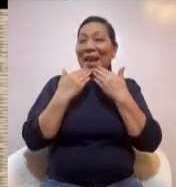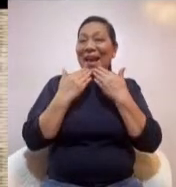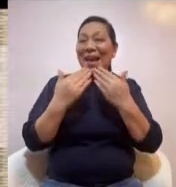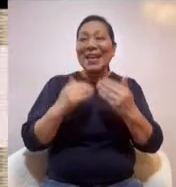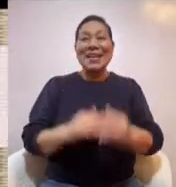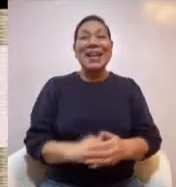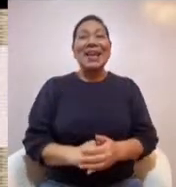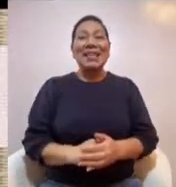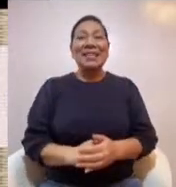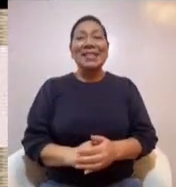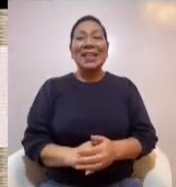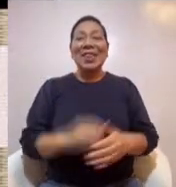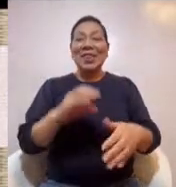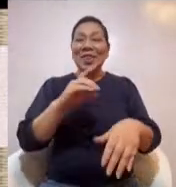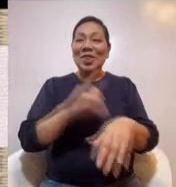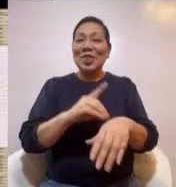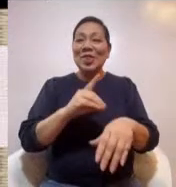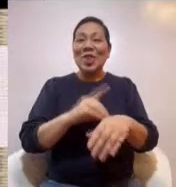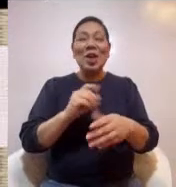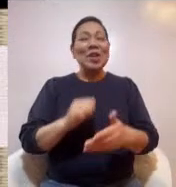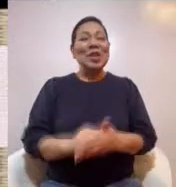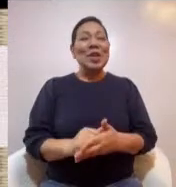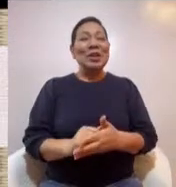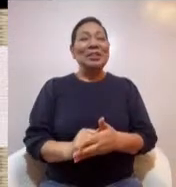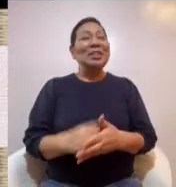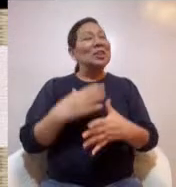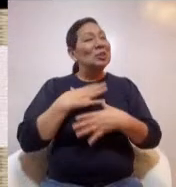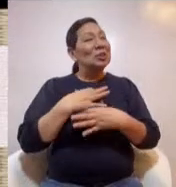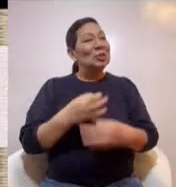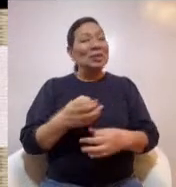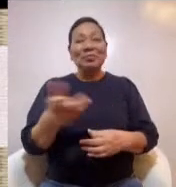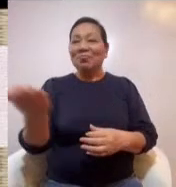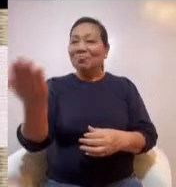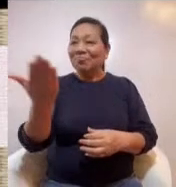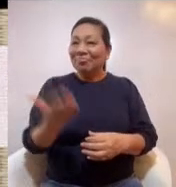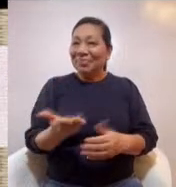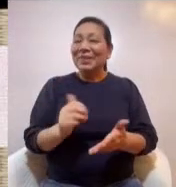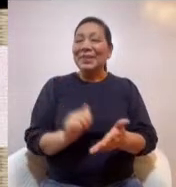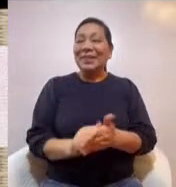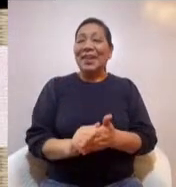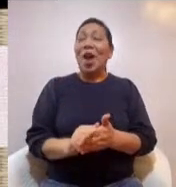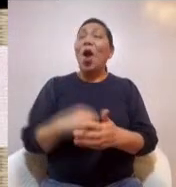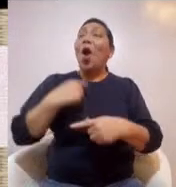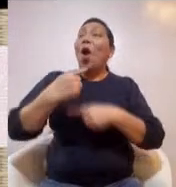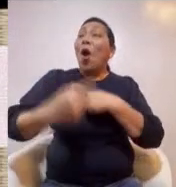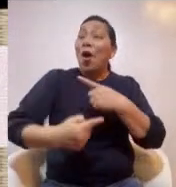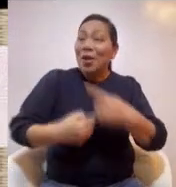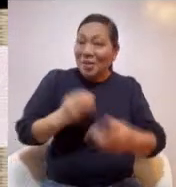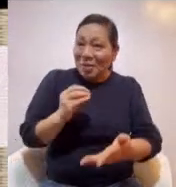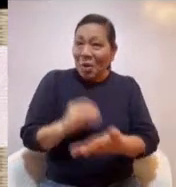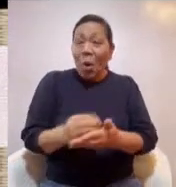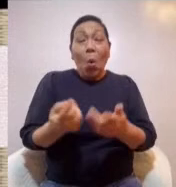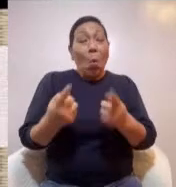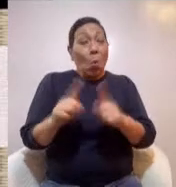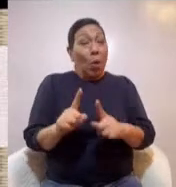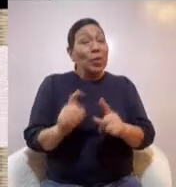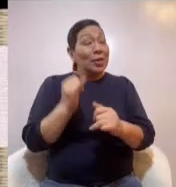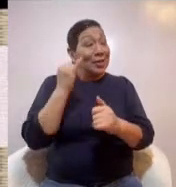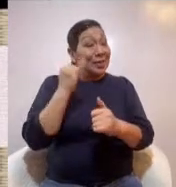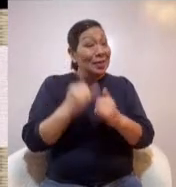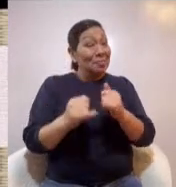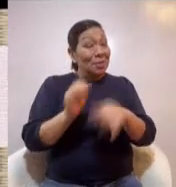Perfecto, muchísimas gracias, doctora Luz Patricia. Estamos encantados de que y esperamos que haya la oportunidad que